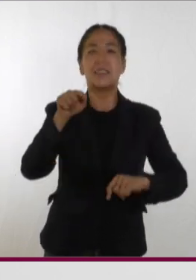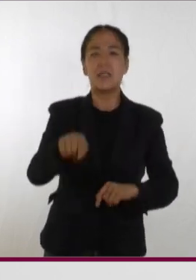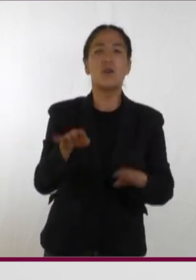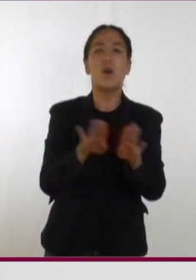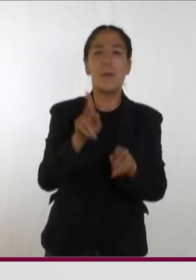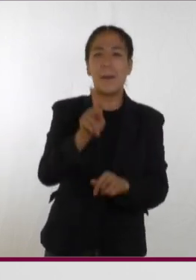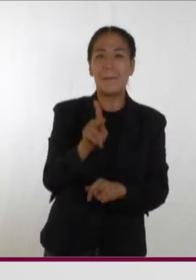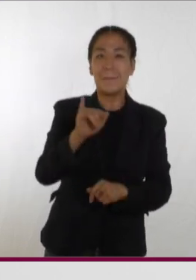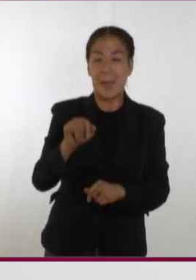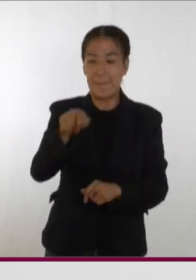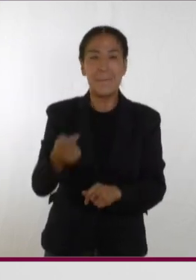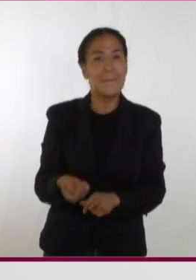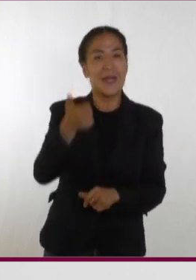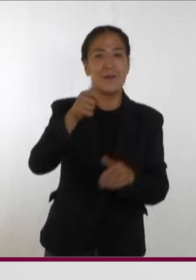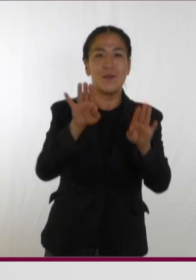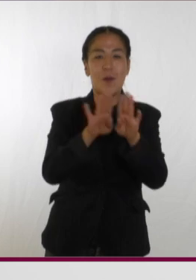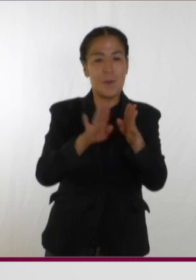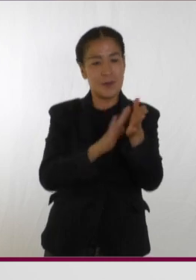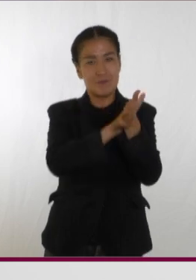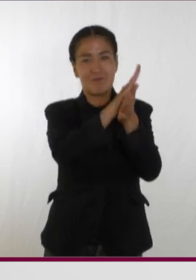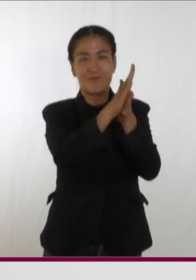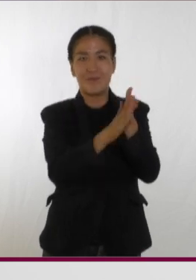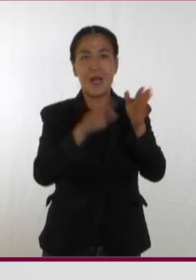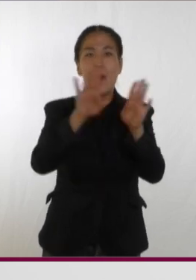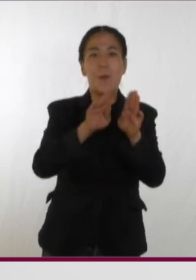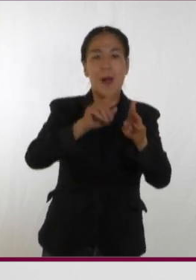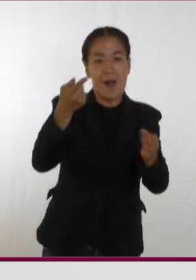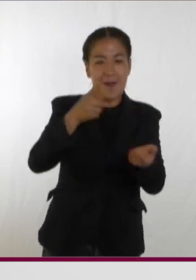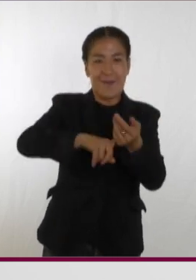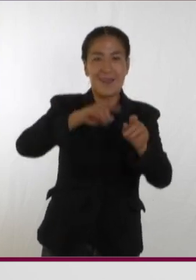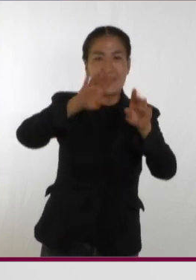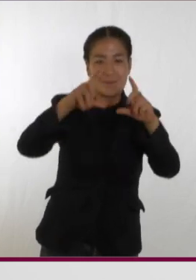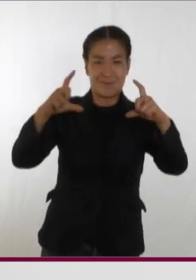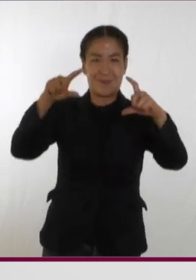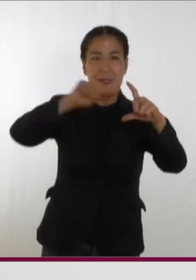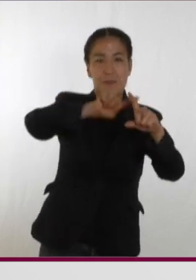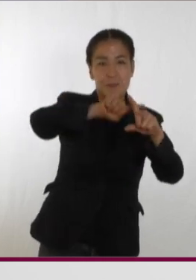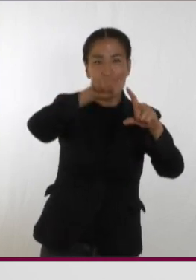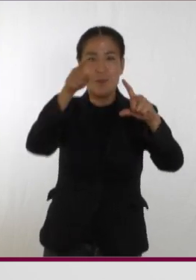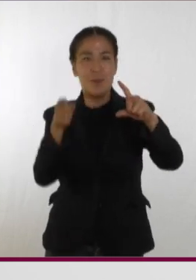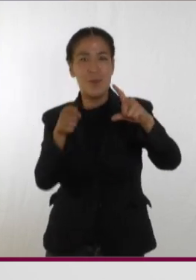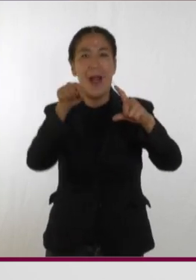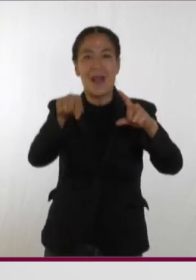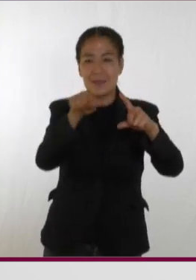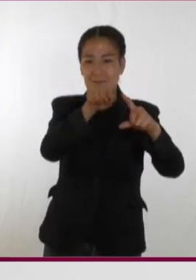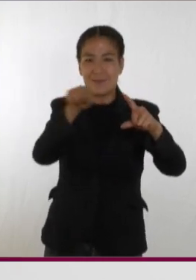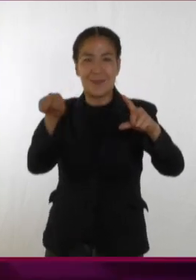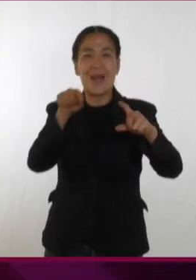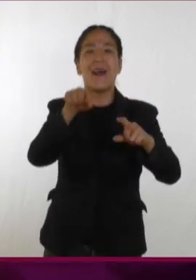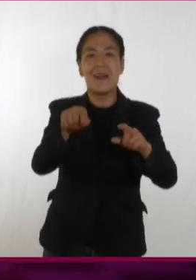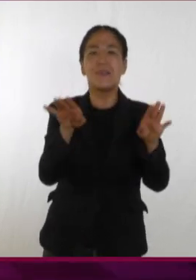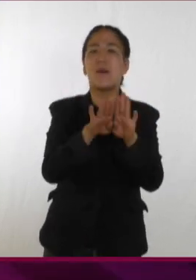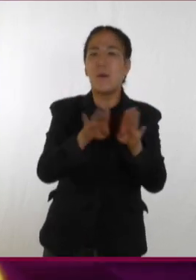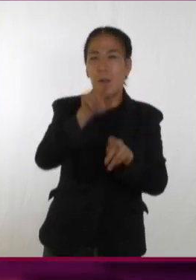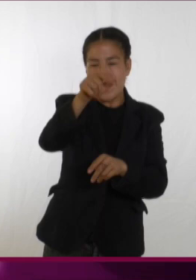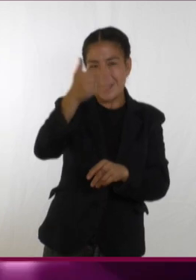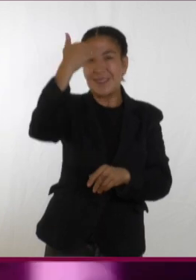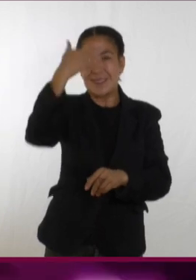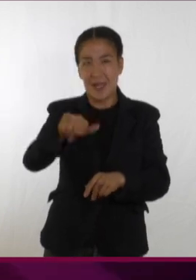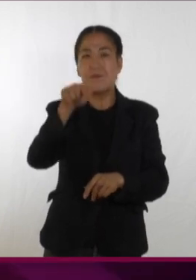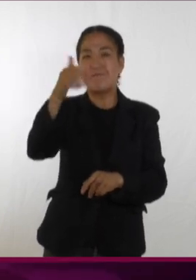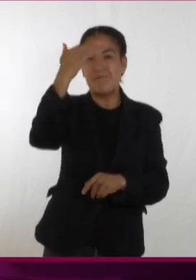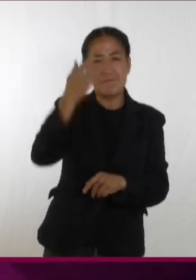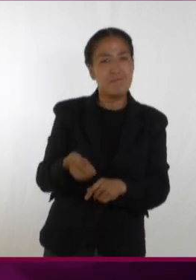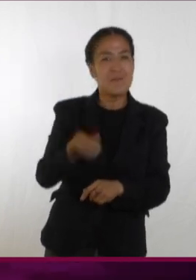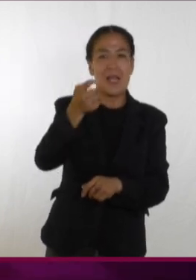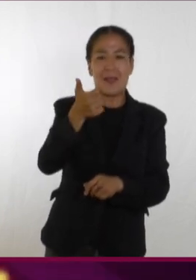dan al revés. Bueno, pues a partir de pi es tu primera área curva, digamos, ¿no? Que está contenida en una curva. Y bueno, esa